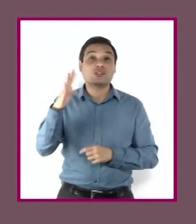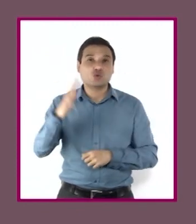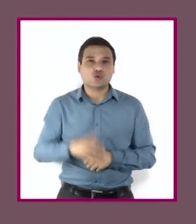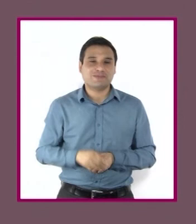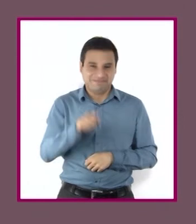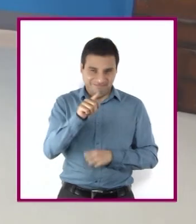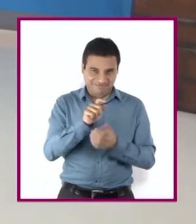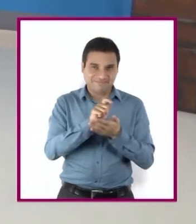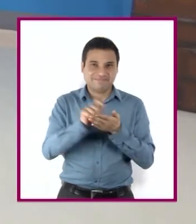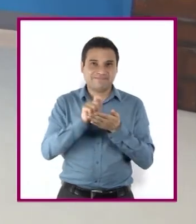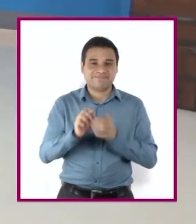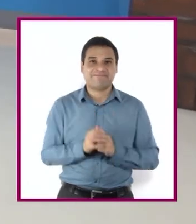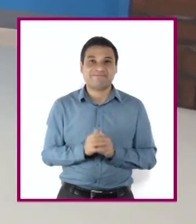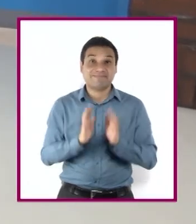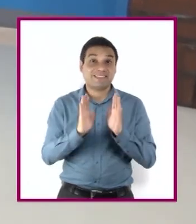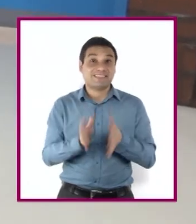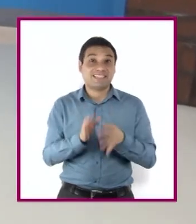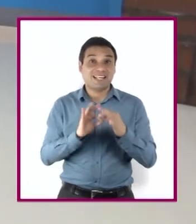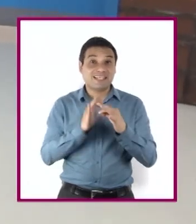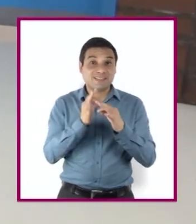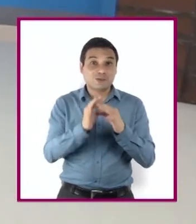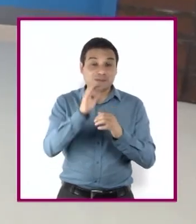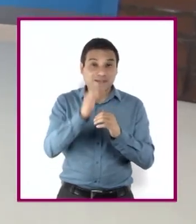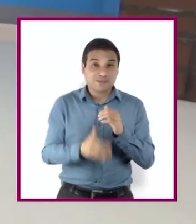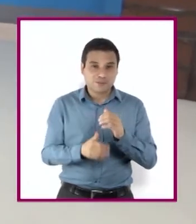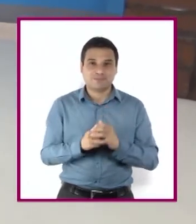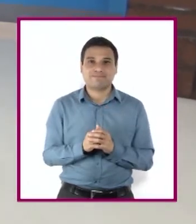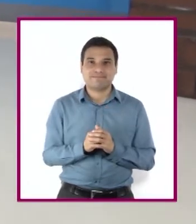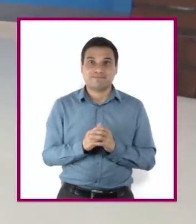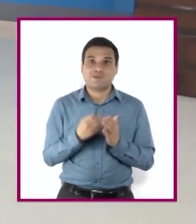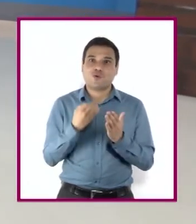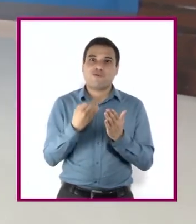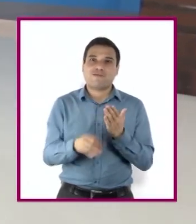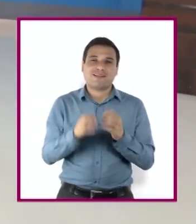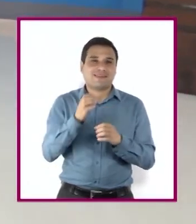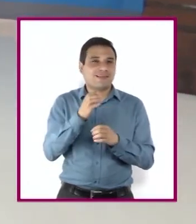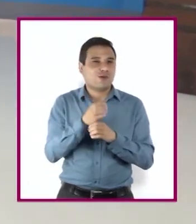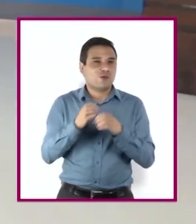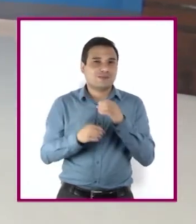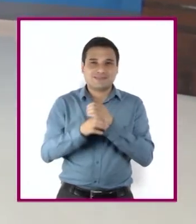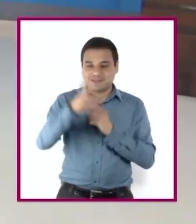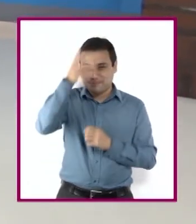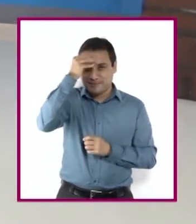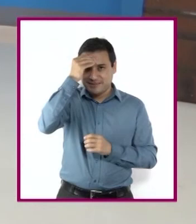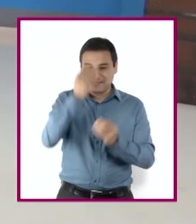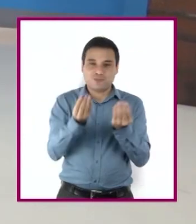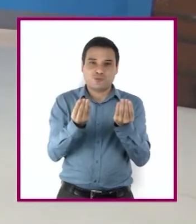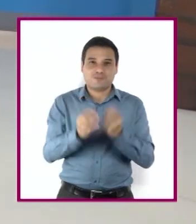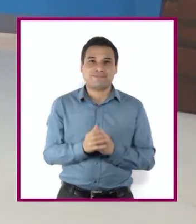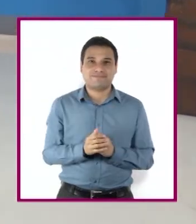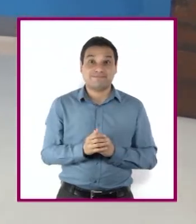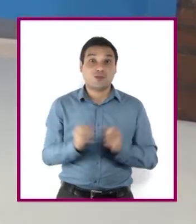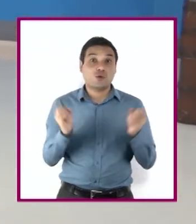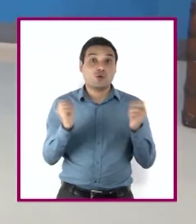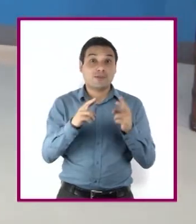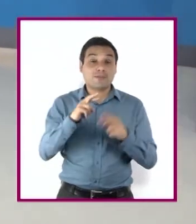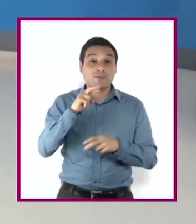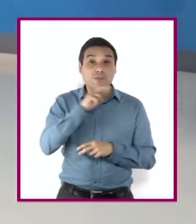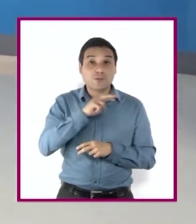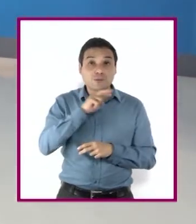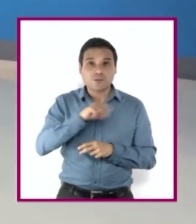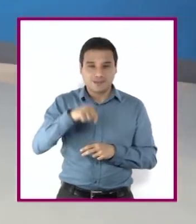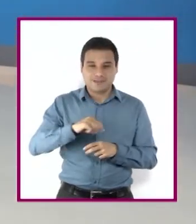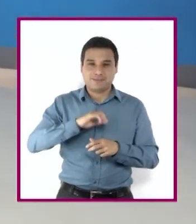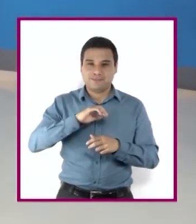mesoamericanos. ¡Listo! Terminamos. Pero aún nos queda mucho por explorar y descubrir. Así que nos vemos pronto